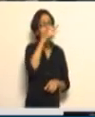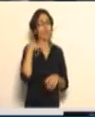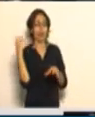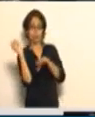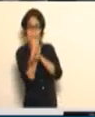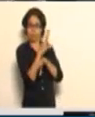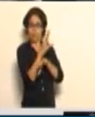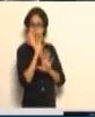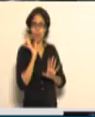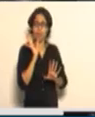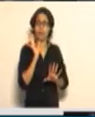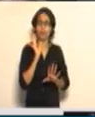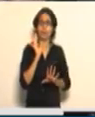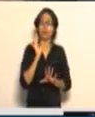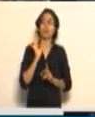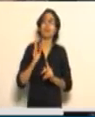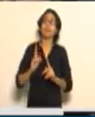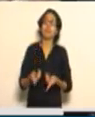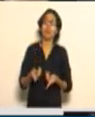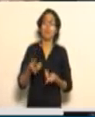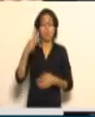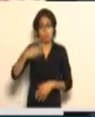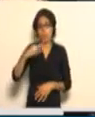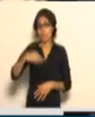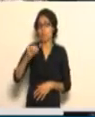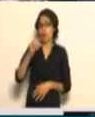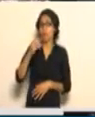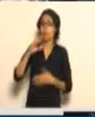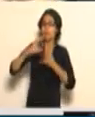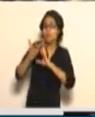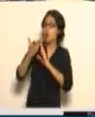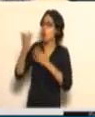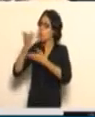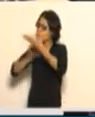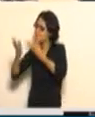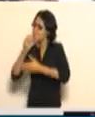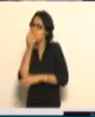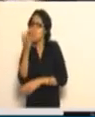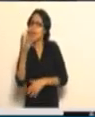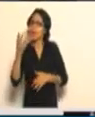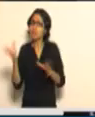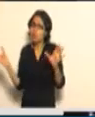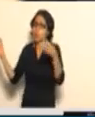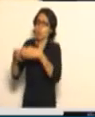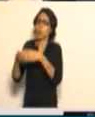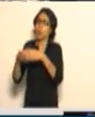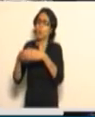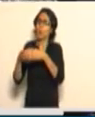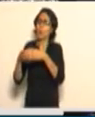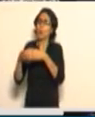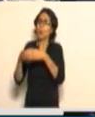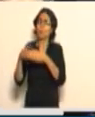privilegio y hacer una declaración conjunta de esta Cámara por